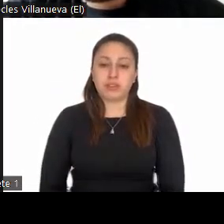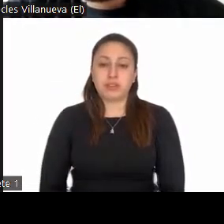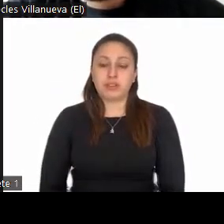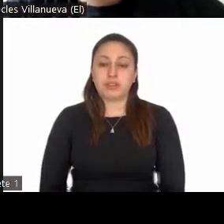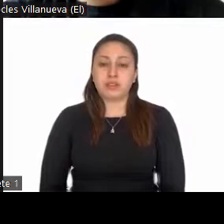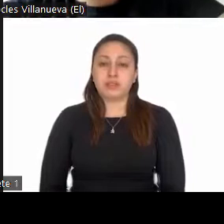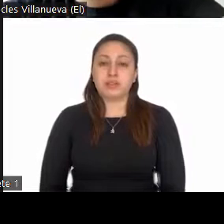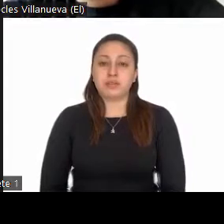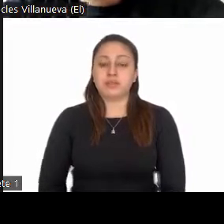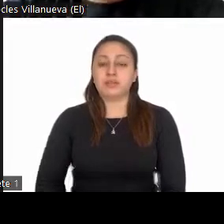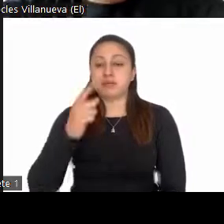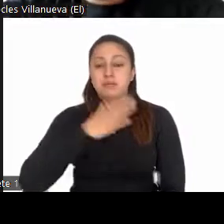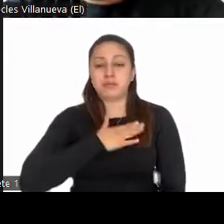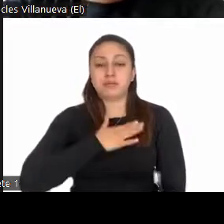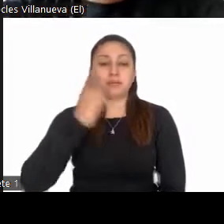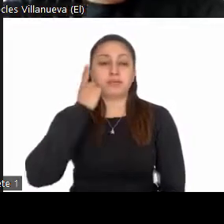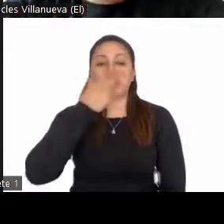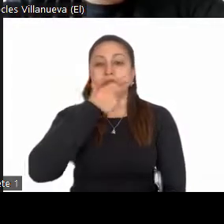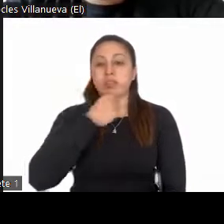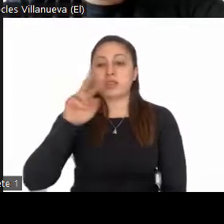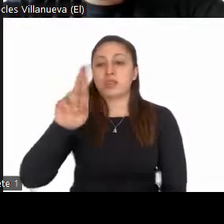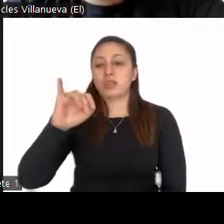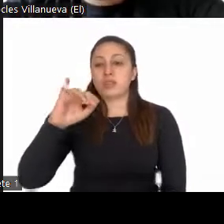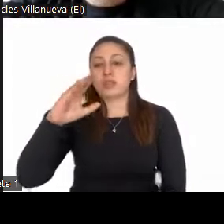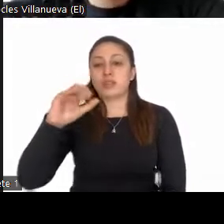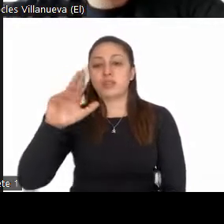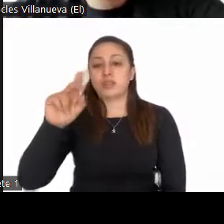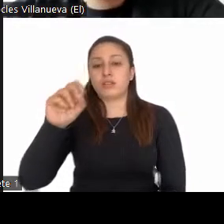Y el de la voz, diputado Ricardo Rubio Torres.